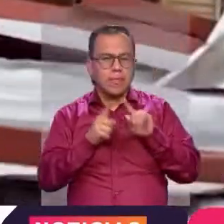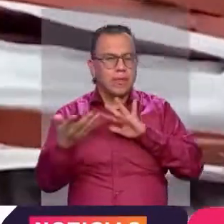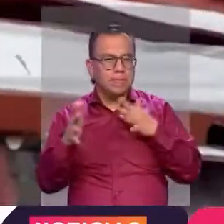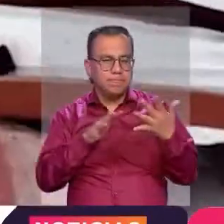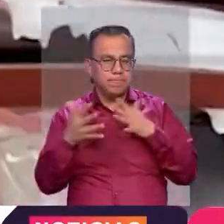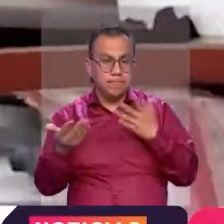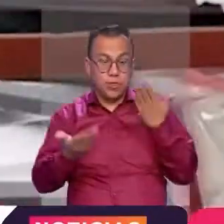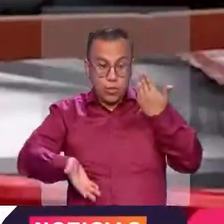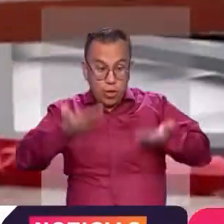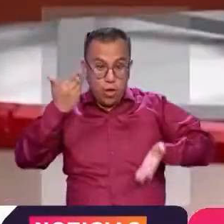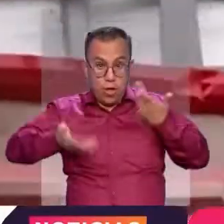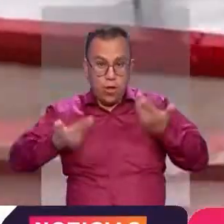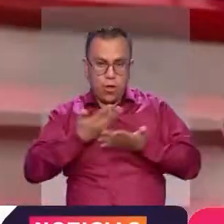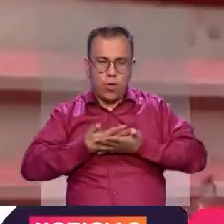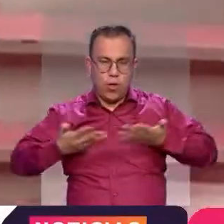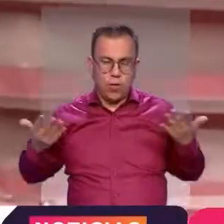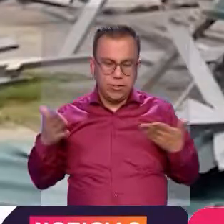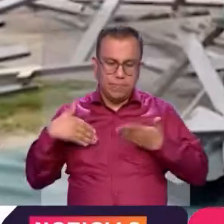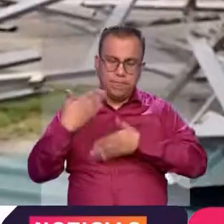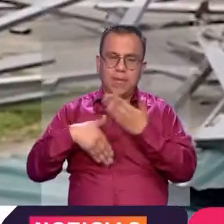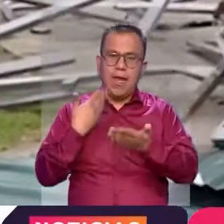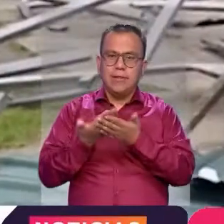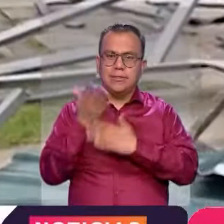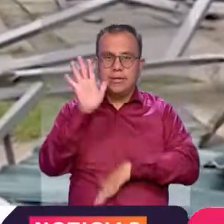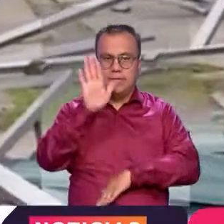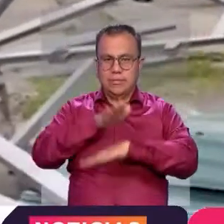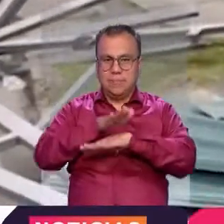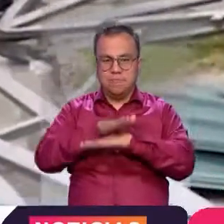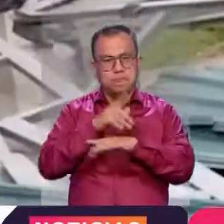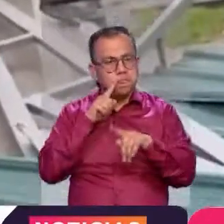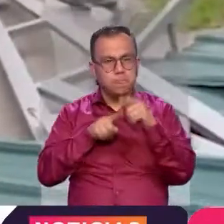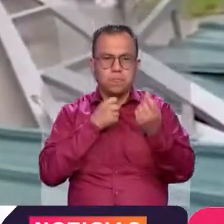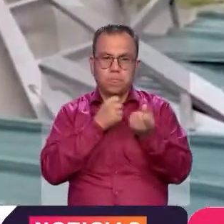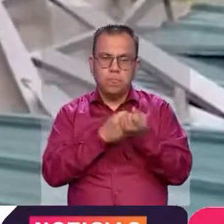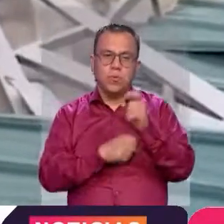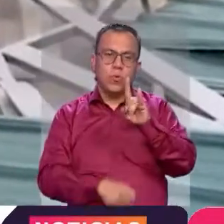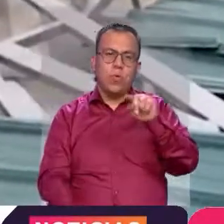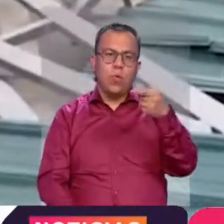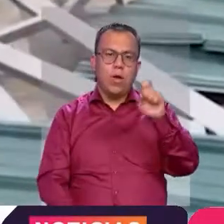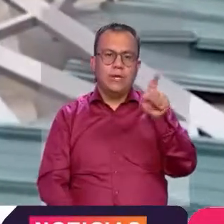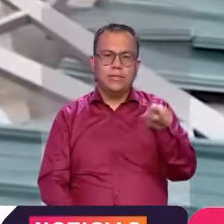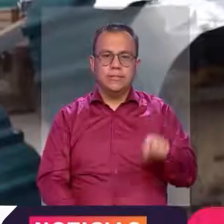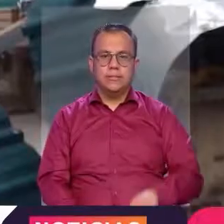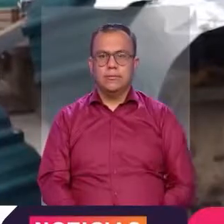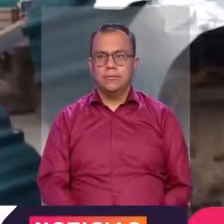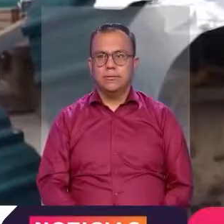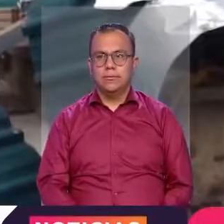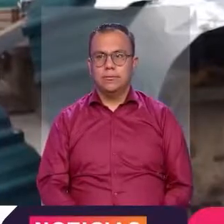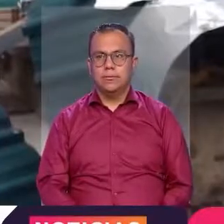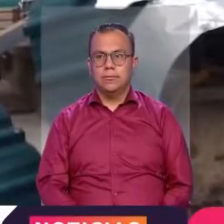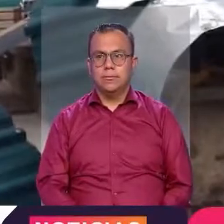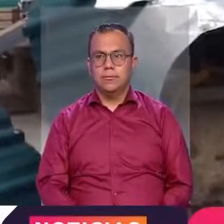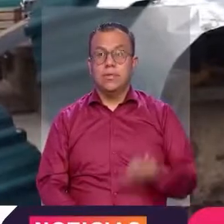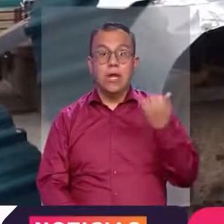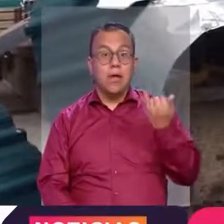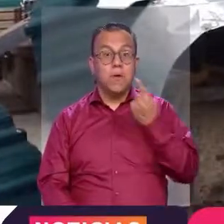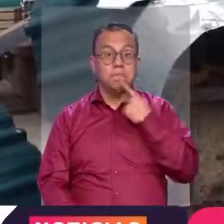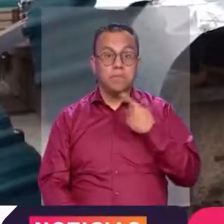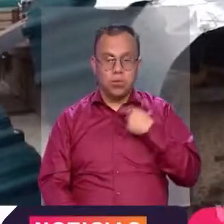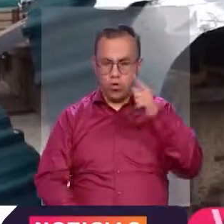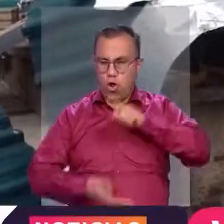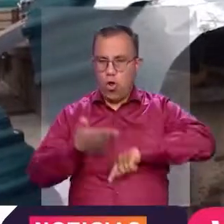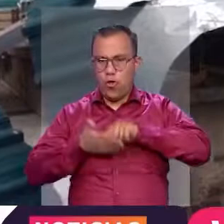que el levantamiento de los escombros avance hasta las 5 de la tarde con el apoyo de la UAESP. Ahorita nos contrataron para quitar todo